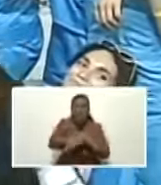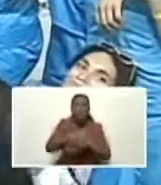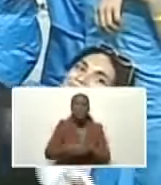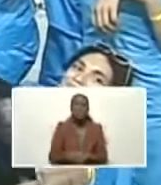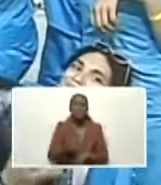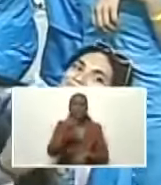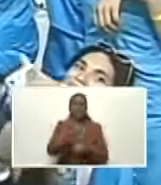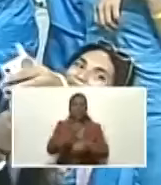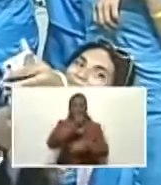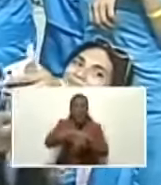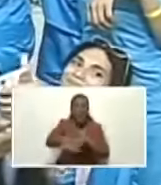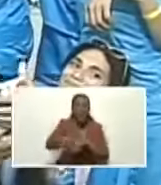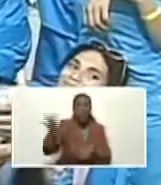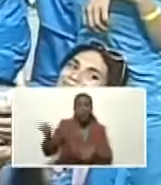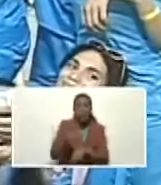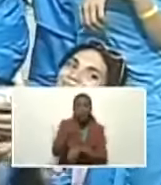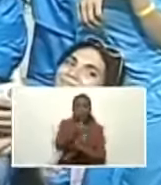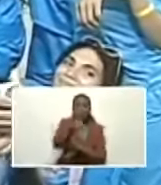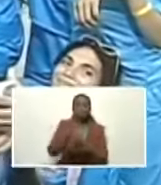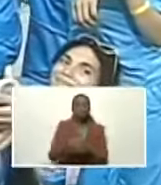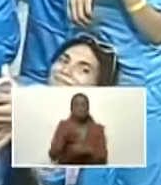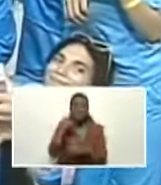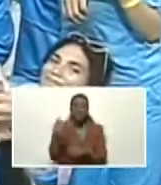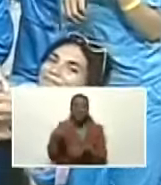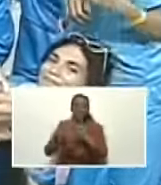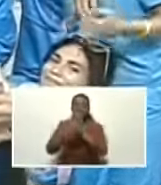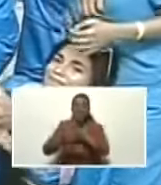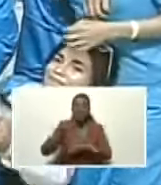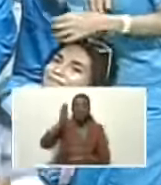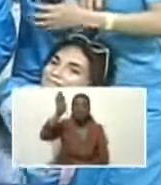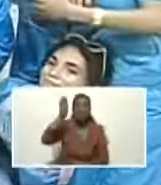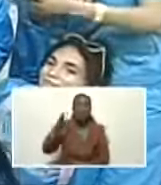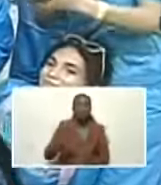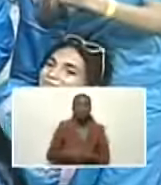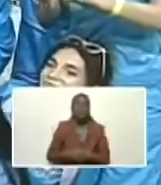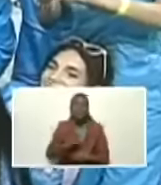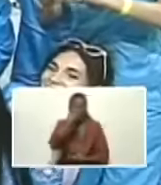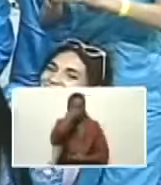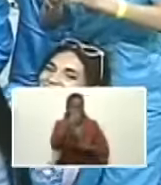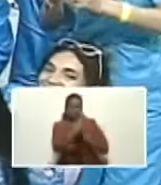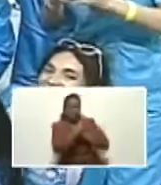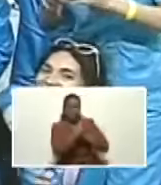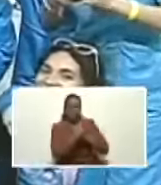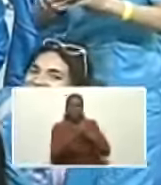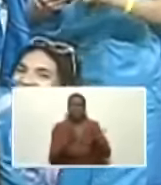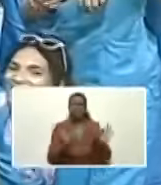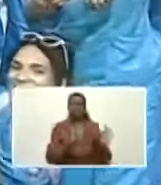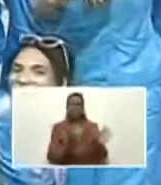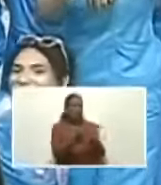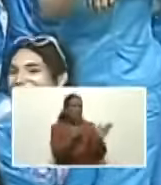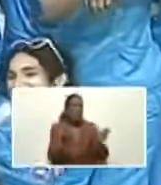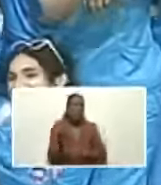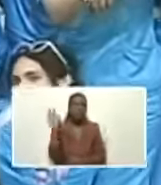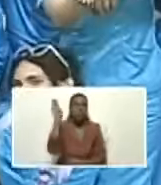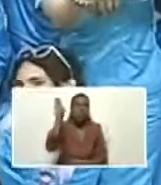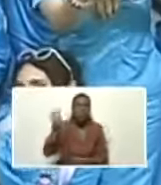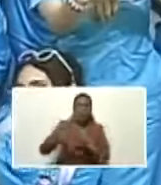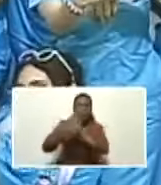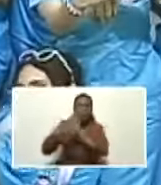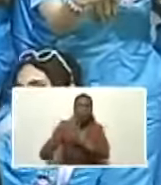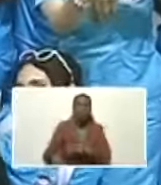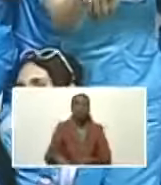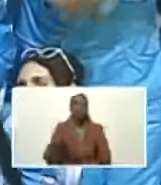Tana. Hay que defender el derecho al futuro. Que el fascismo no le quite el derecho al futuro, muchachos. ¡Que viva